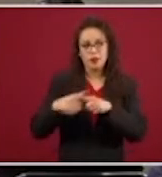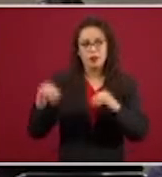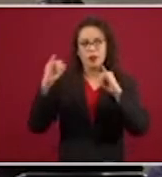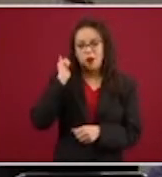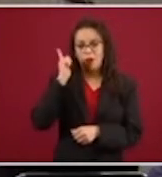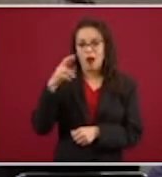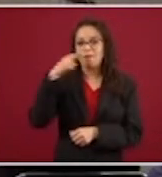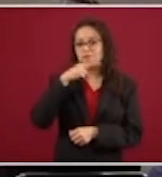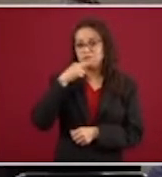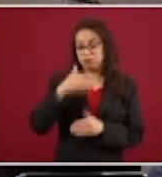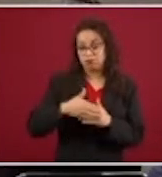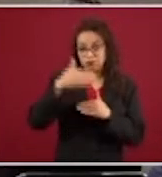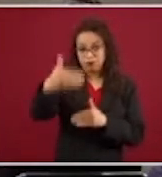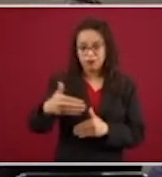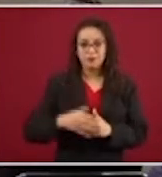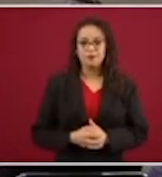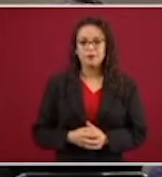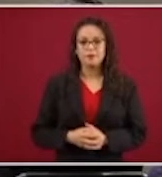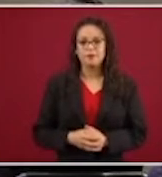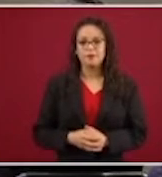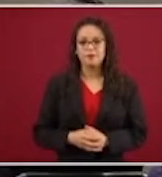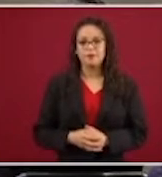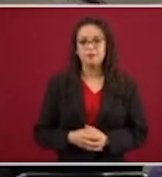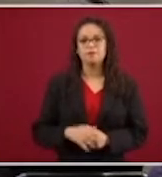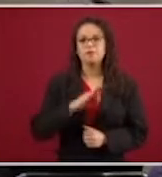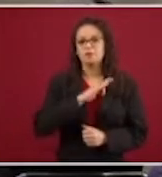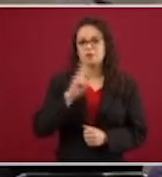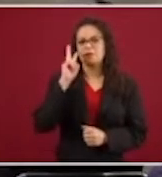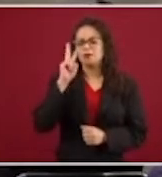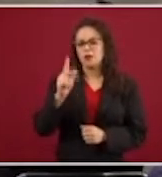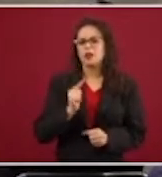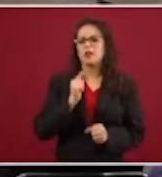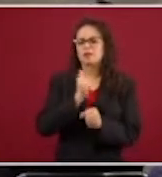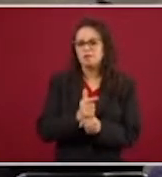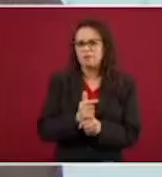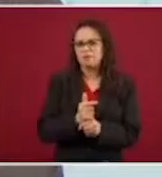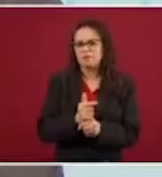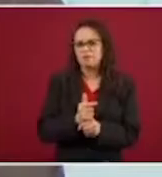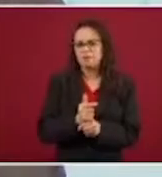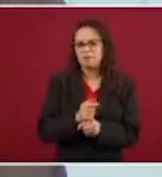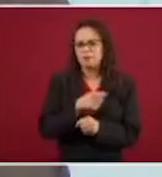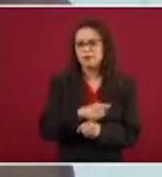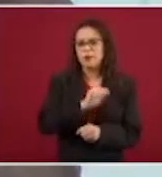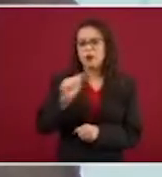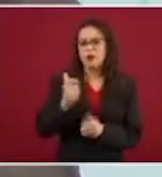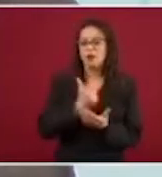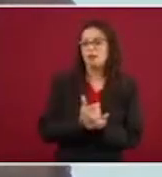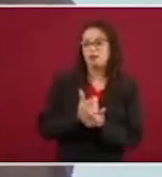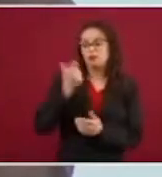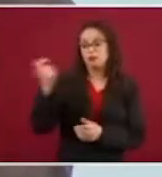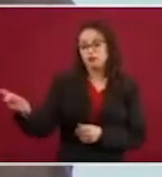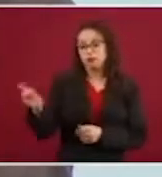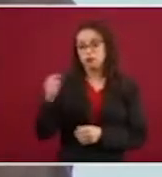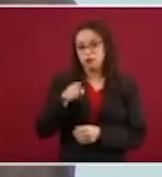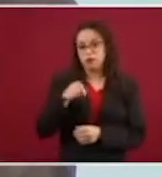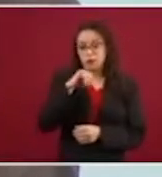en el seguro. El dato que estamos observando todo el tiempo tiene que ver con el pago de las cuotas. Hoy queremos